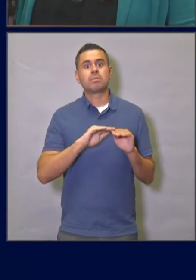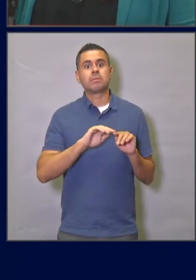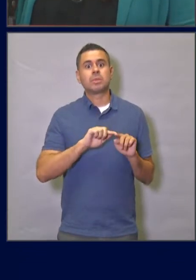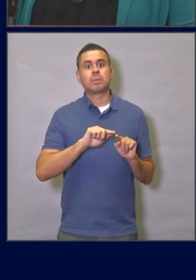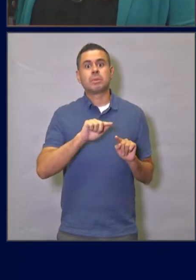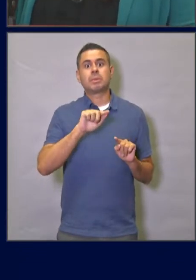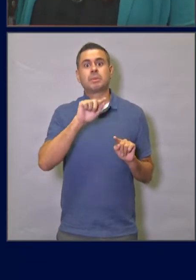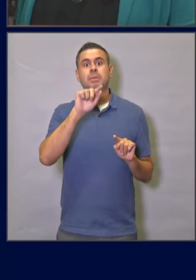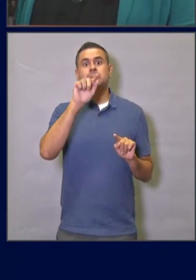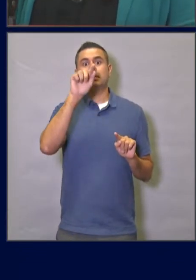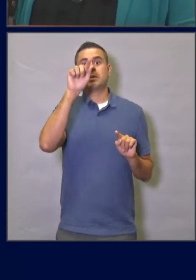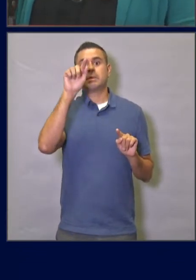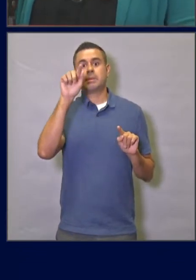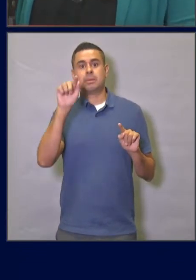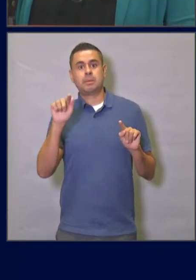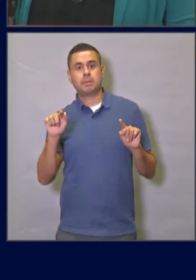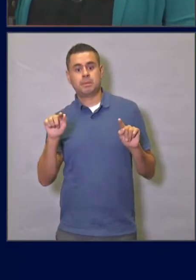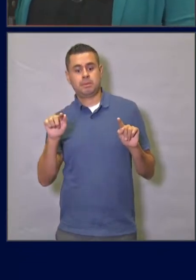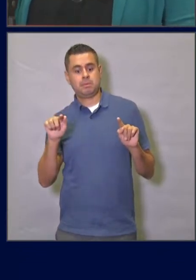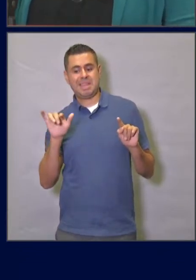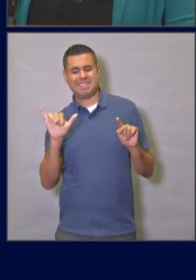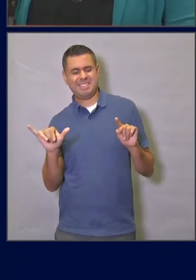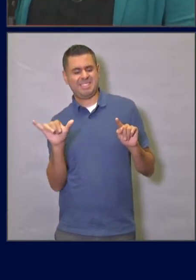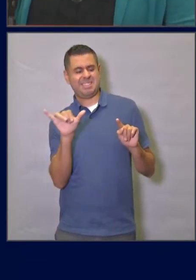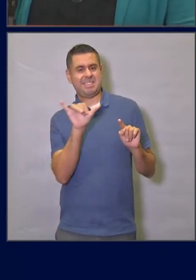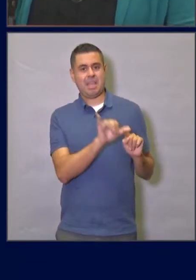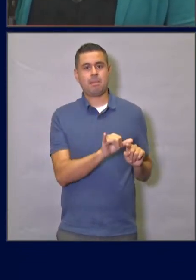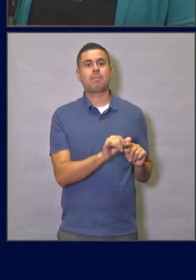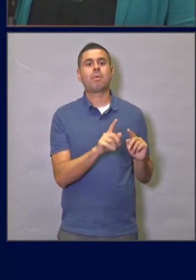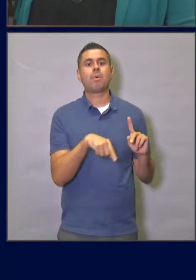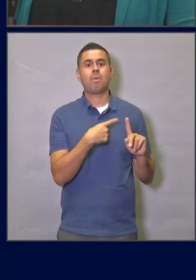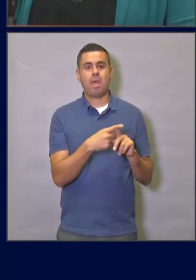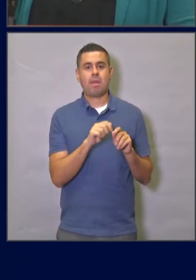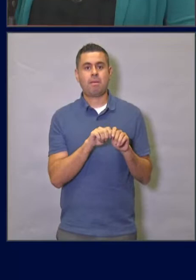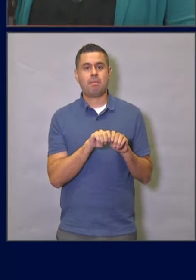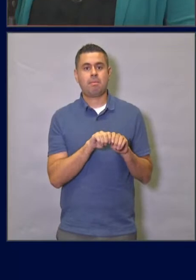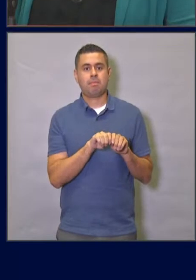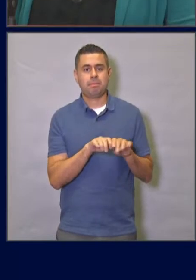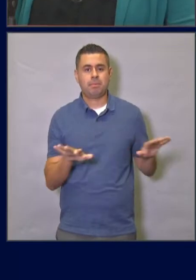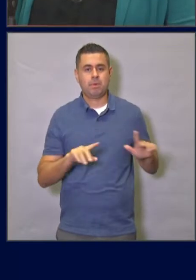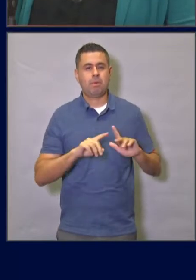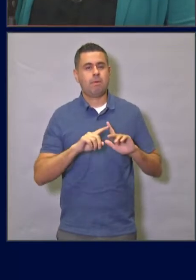principio de la pandemia en abril. Alrededor de 800